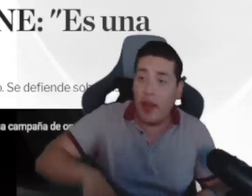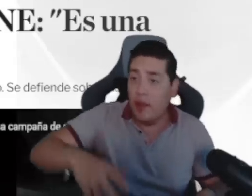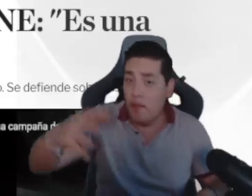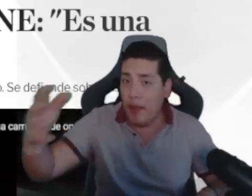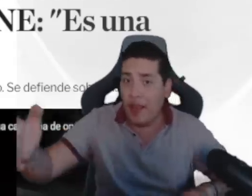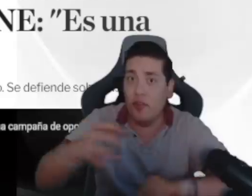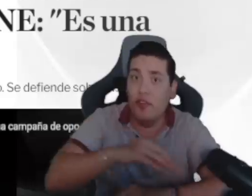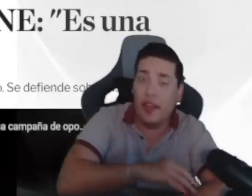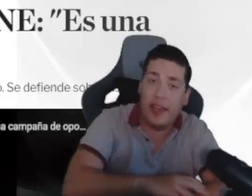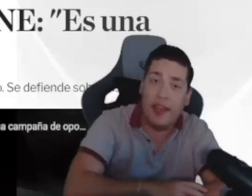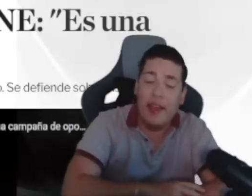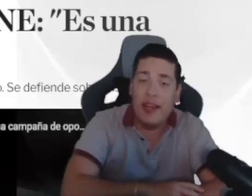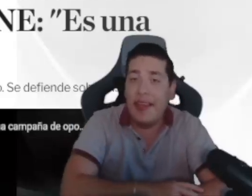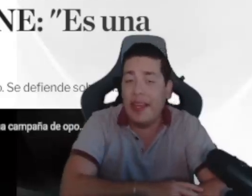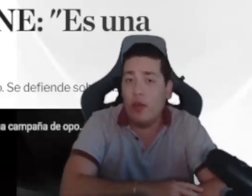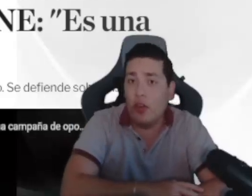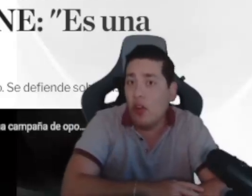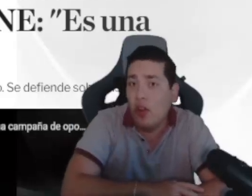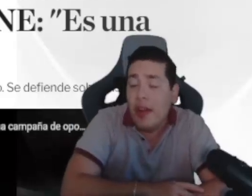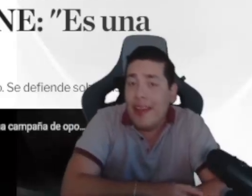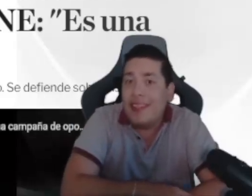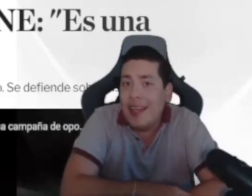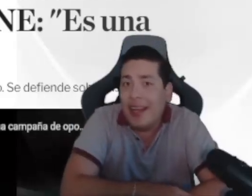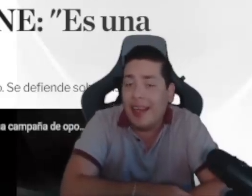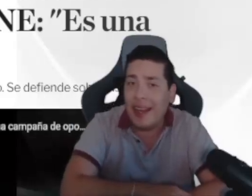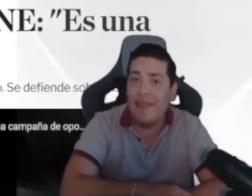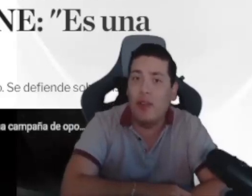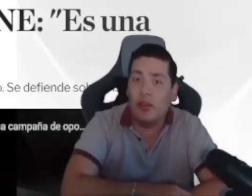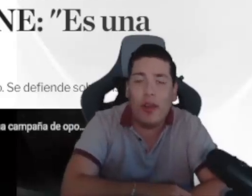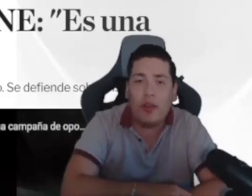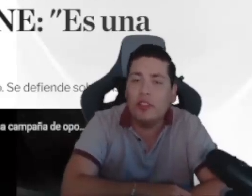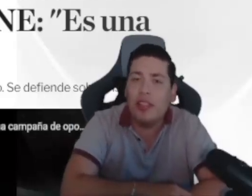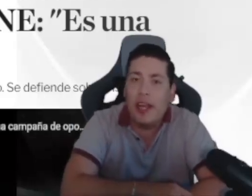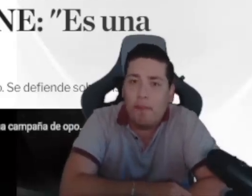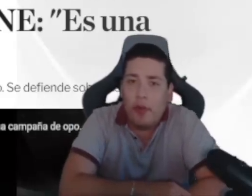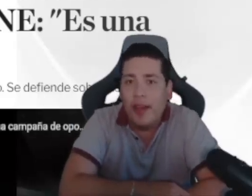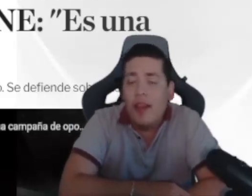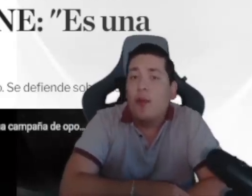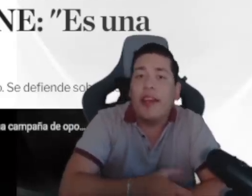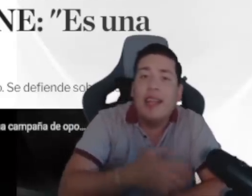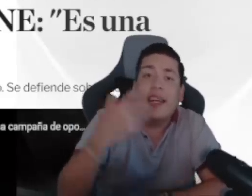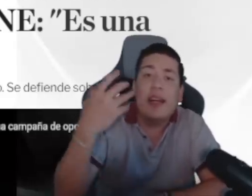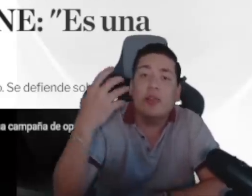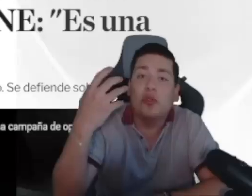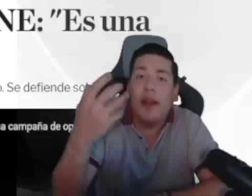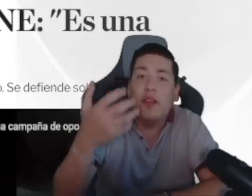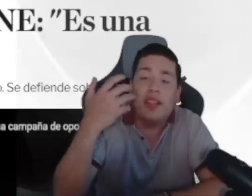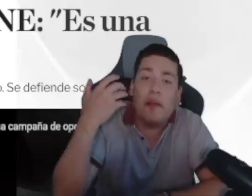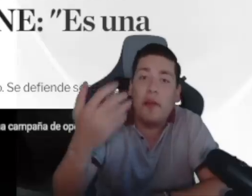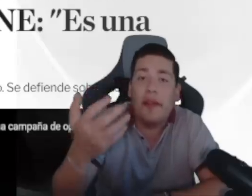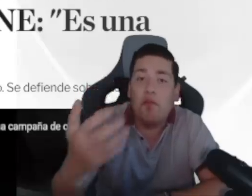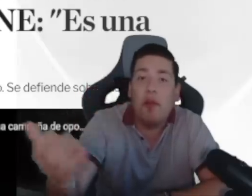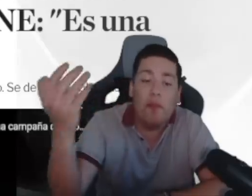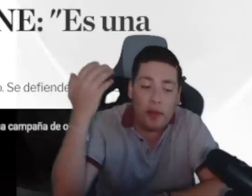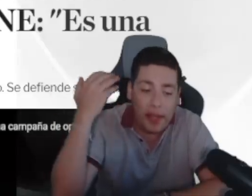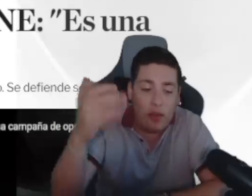cementerio, en un baño de líquido rojo, y siguen queriendo a toda costa el poder porque ya están acostumbrados a